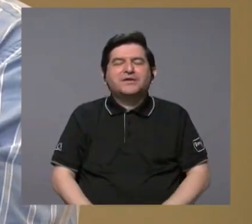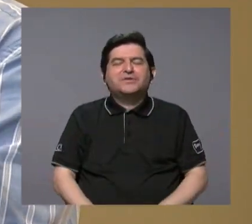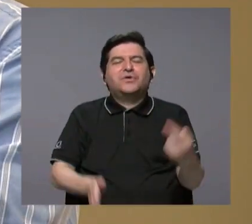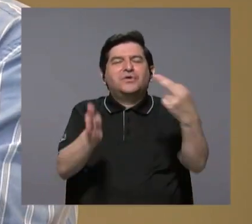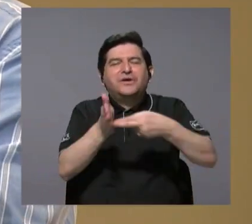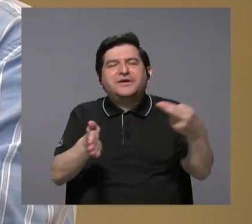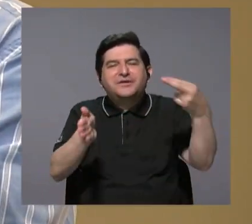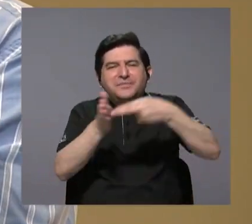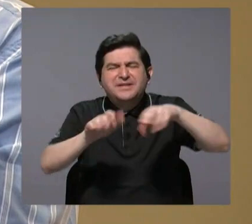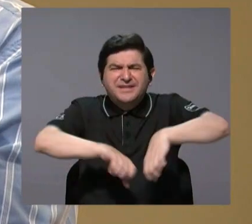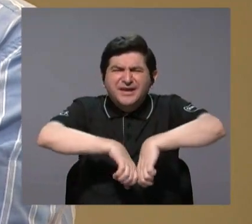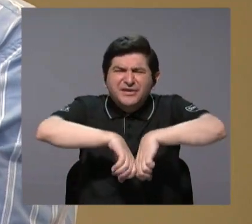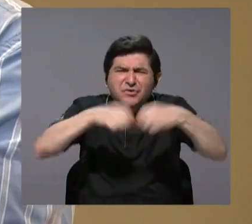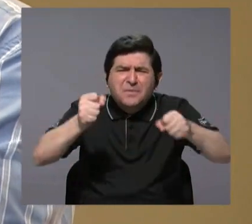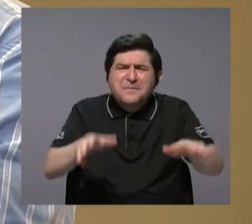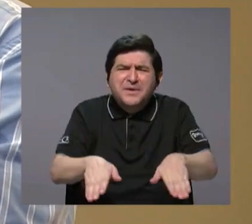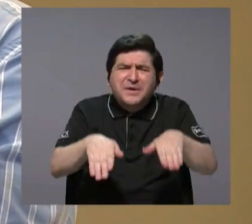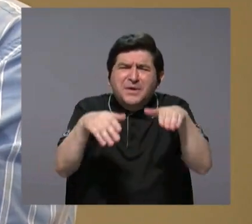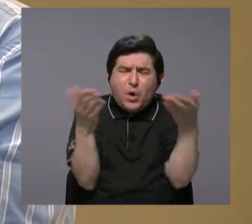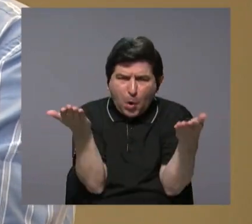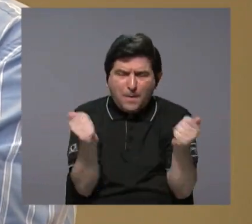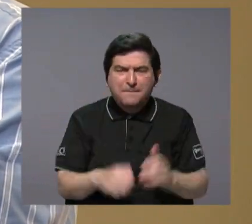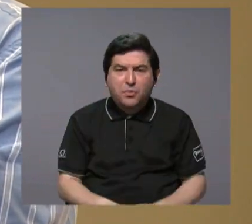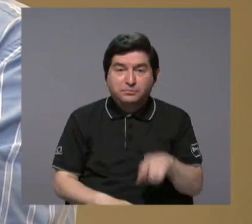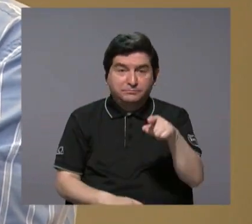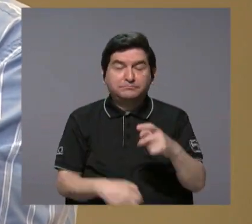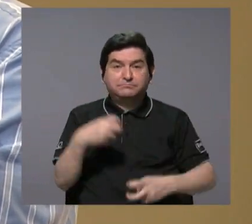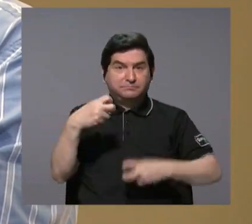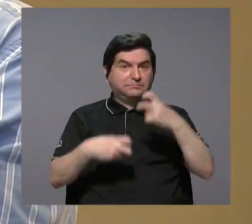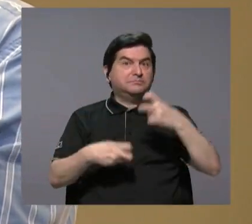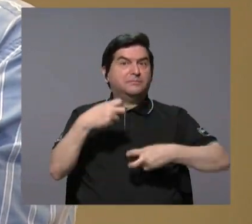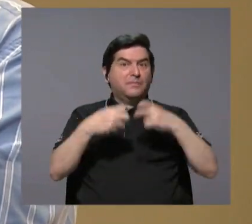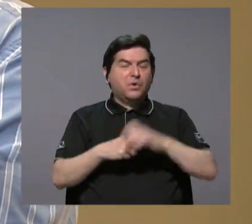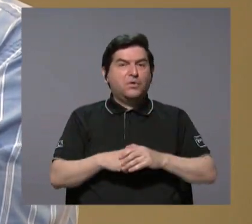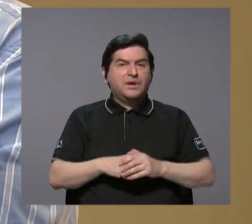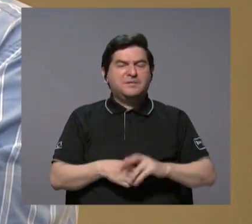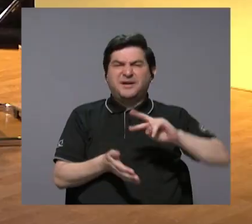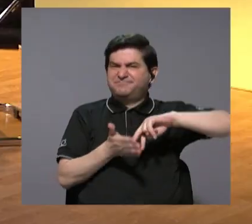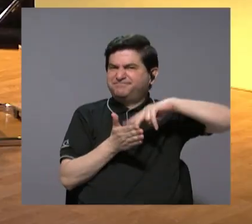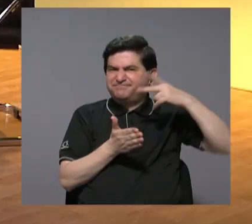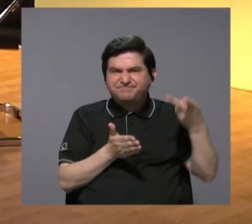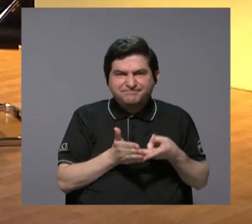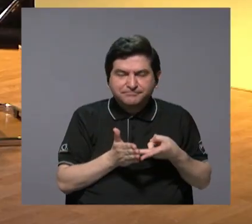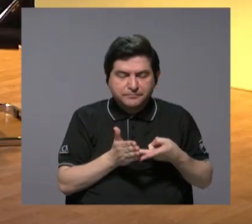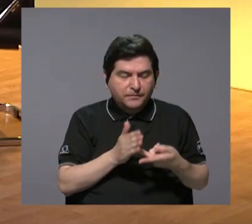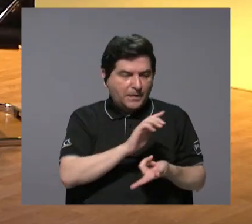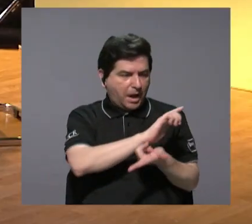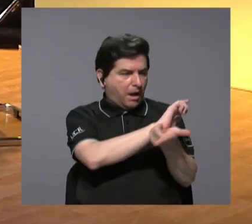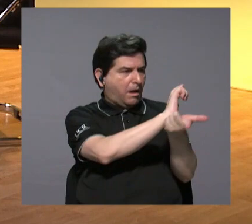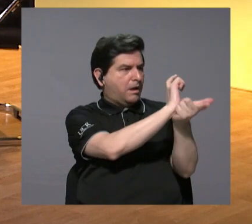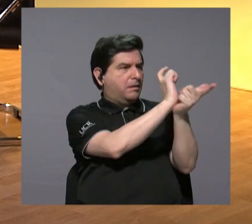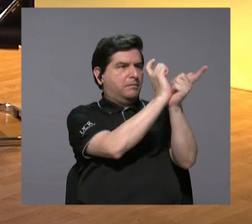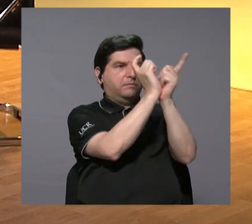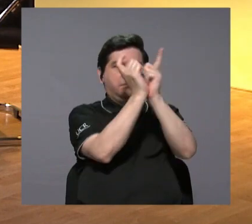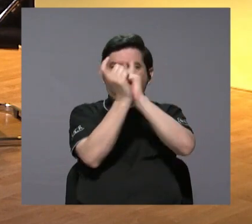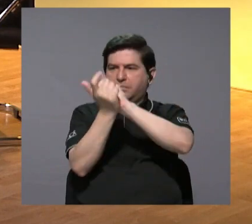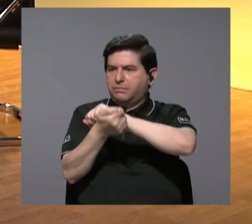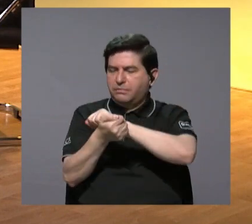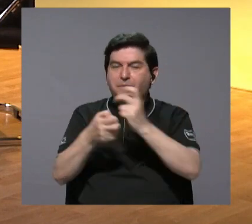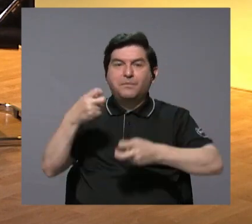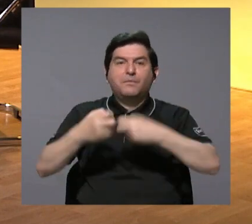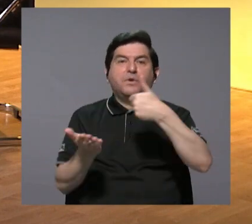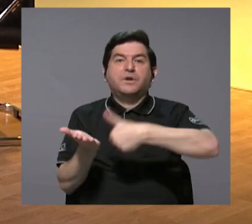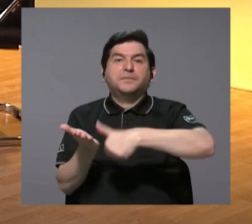romperlo, porque ese problema se traduce al problema